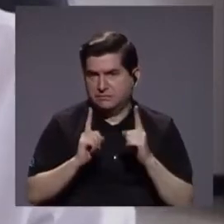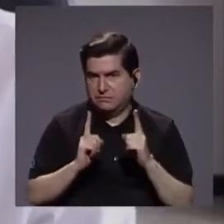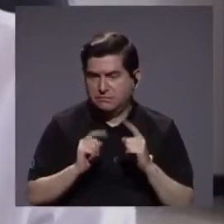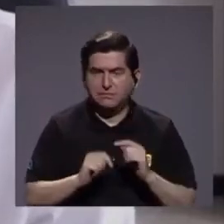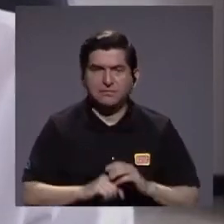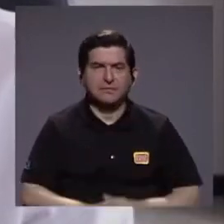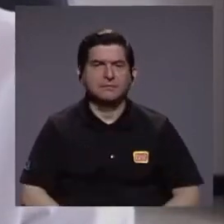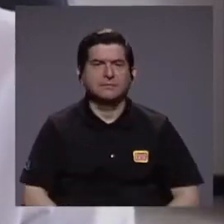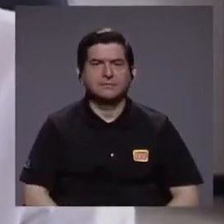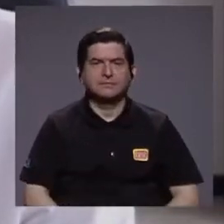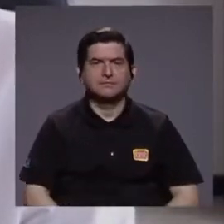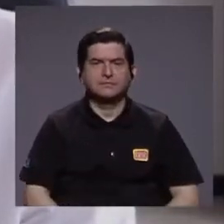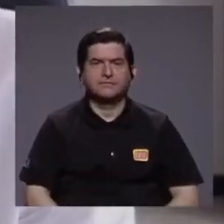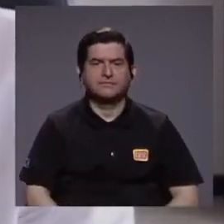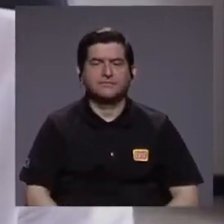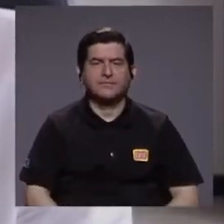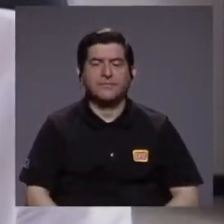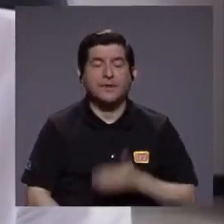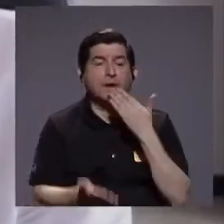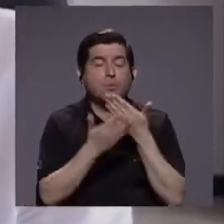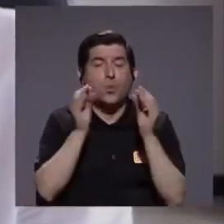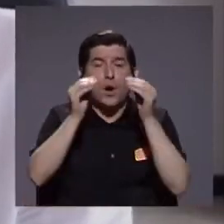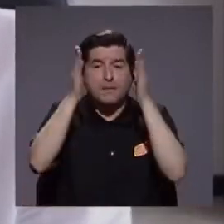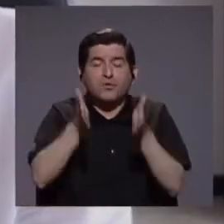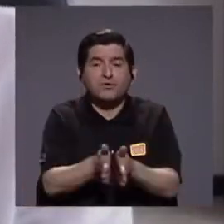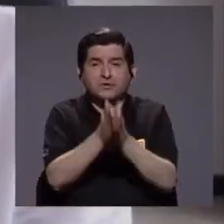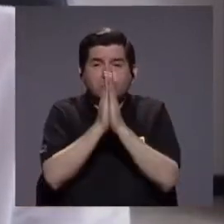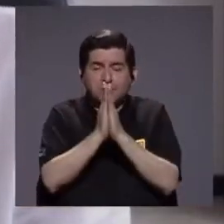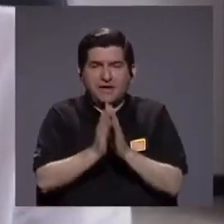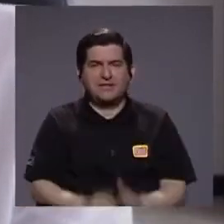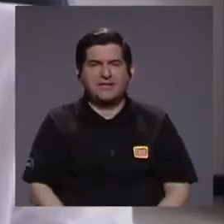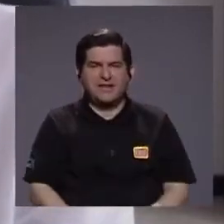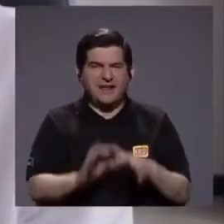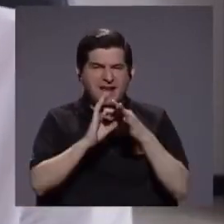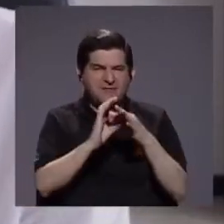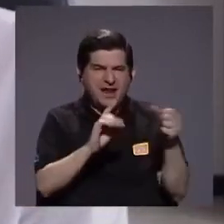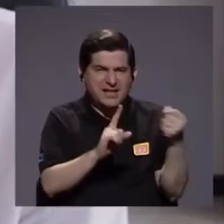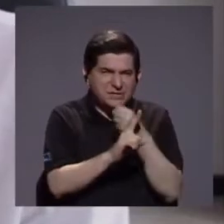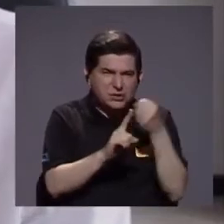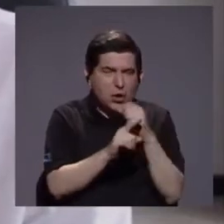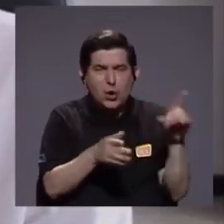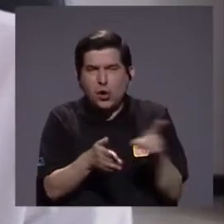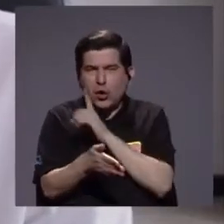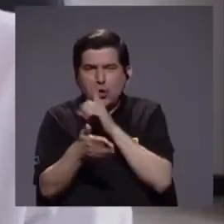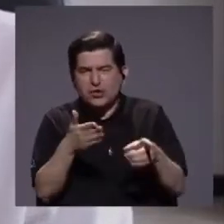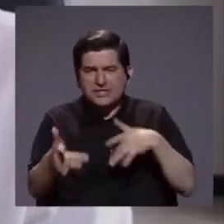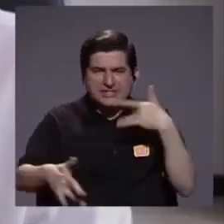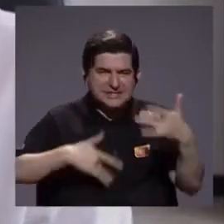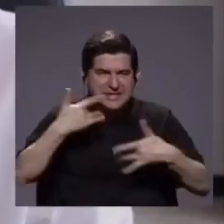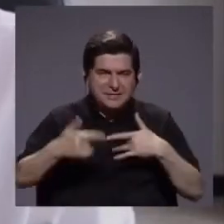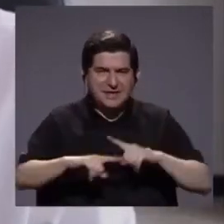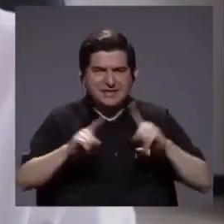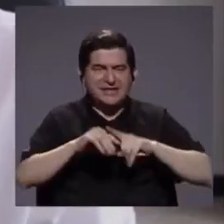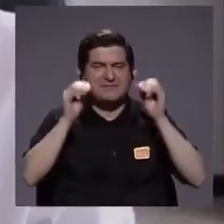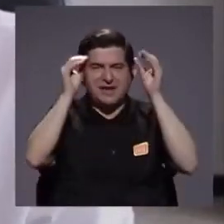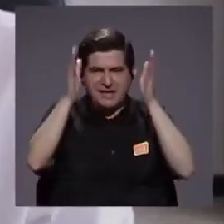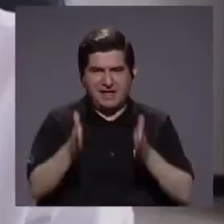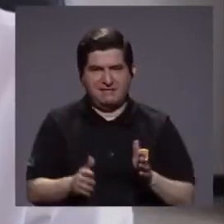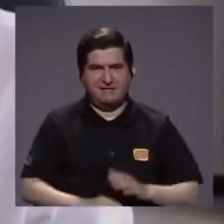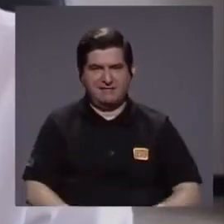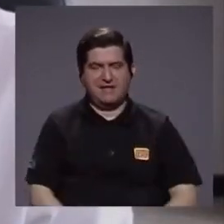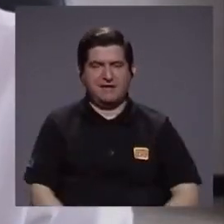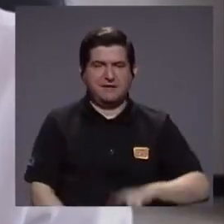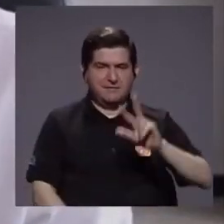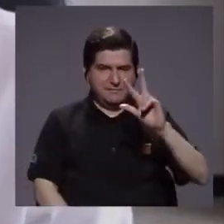es la demanda de buenos profesores, esas relaciones de violencia y discriminación que sienten de muchos profesores.